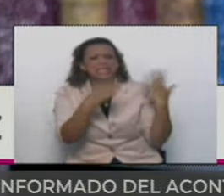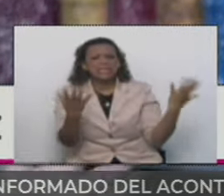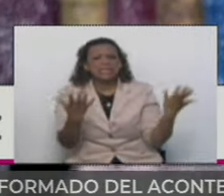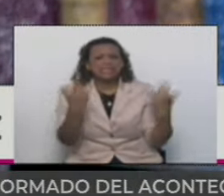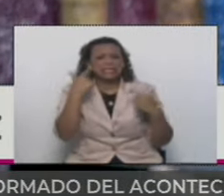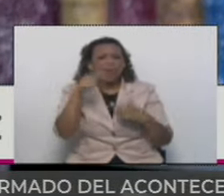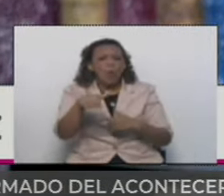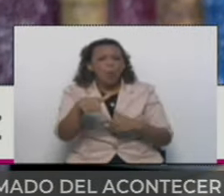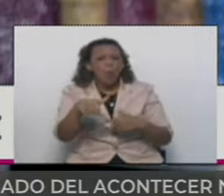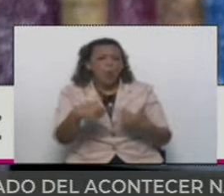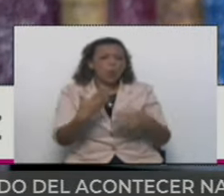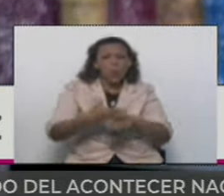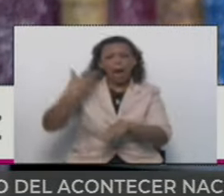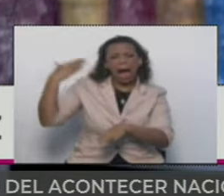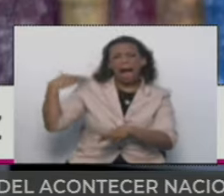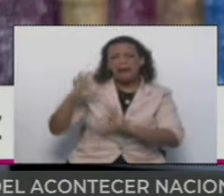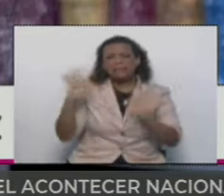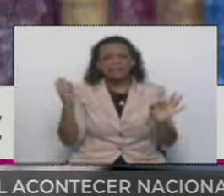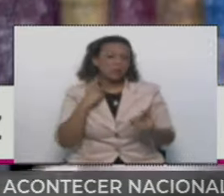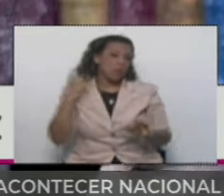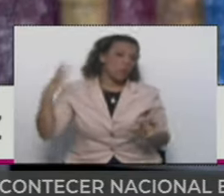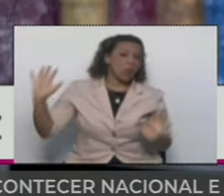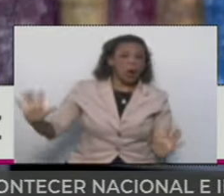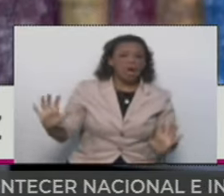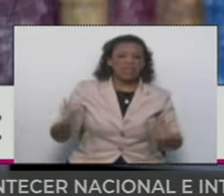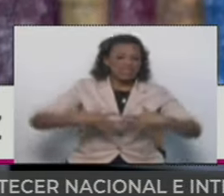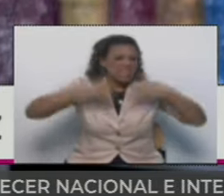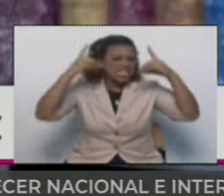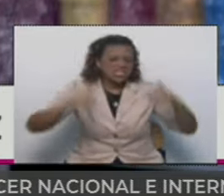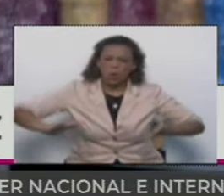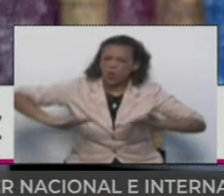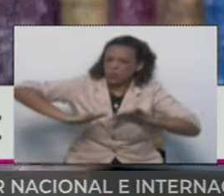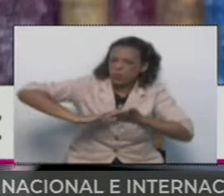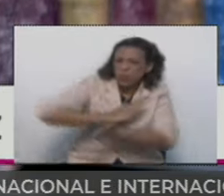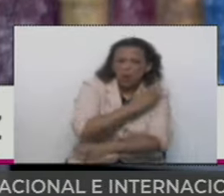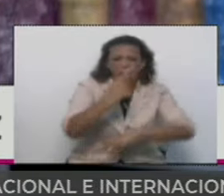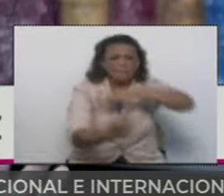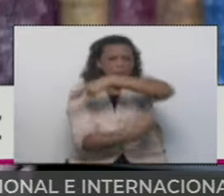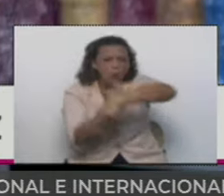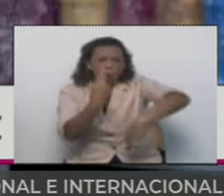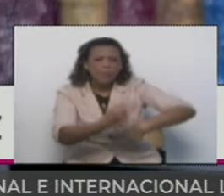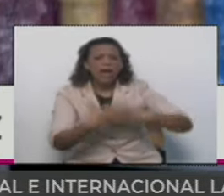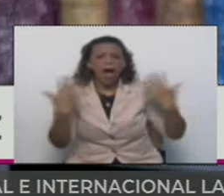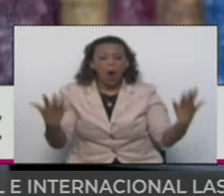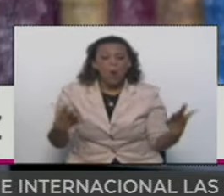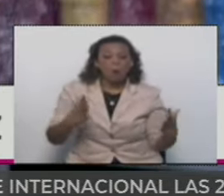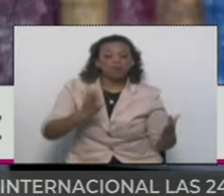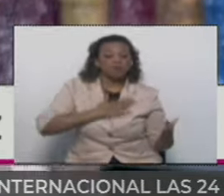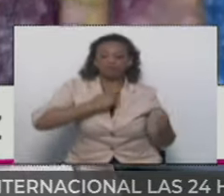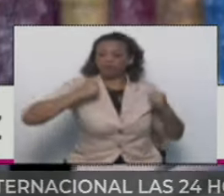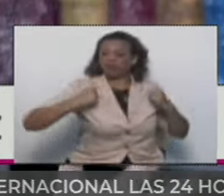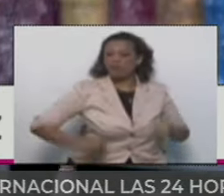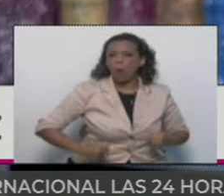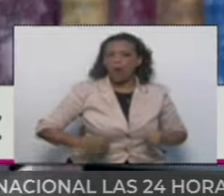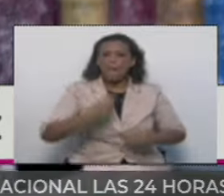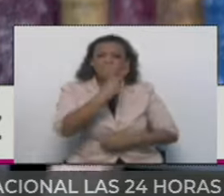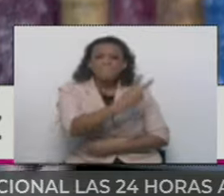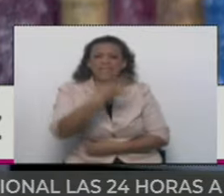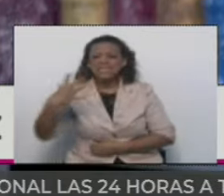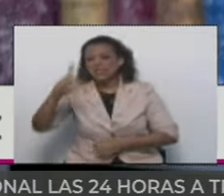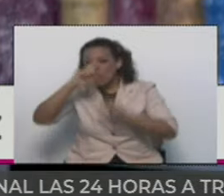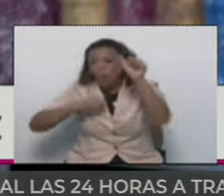esos antagonistas, podríamos decir, decididos a acabar con la revolución, también vemos a protagonistas que tienen 25